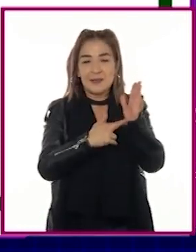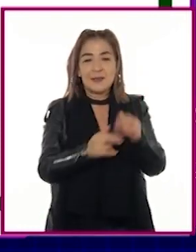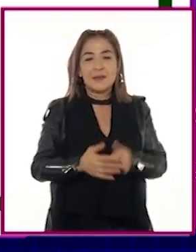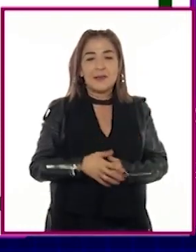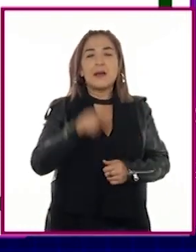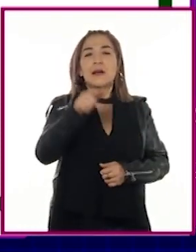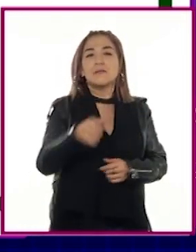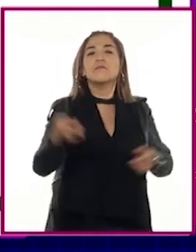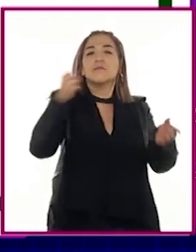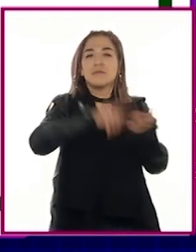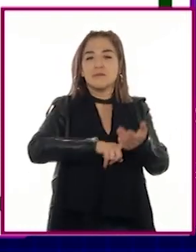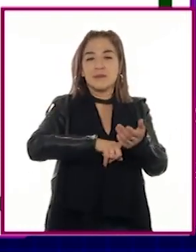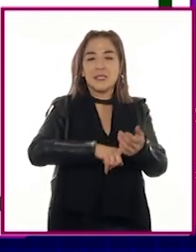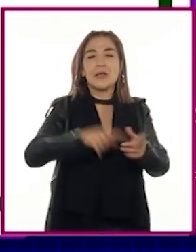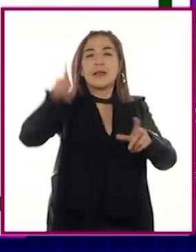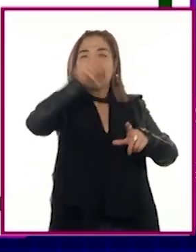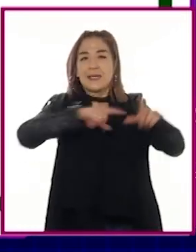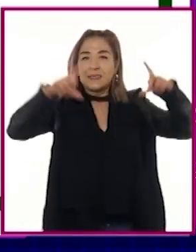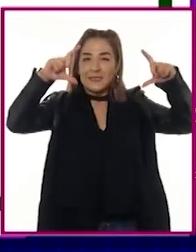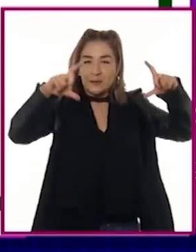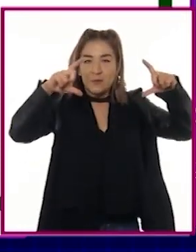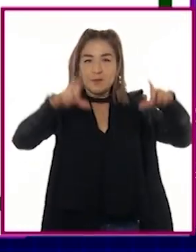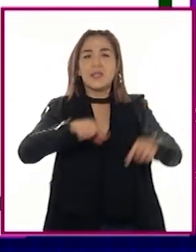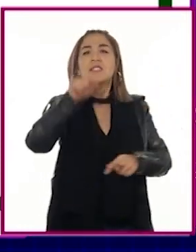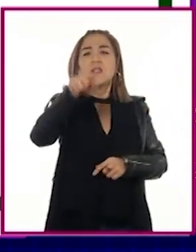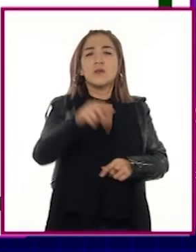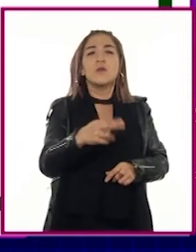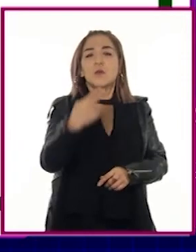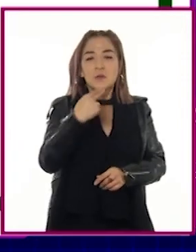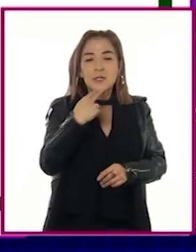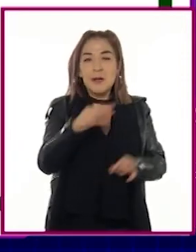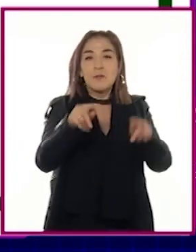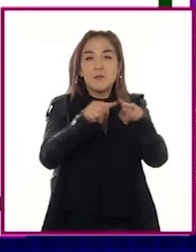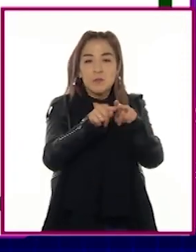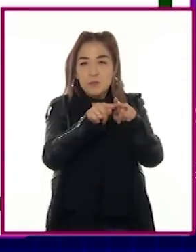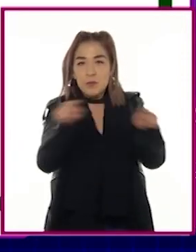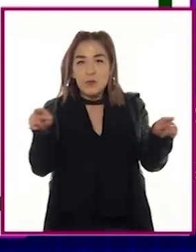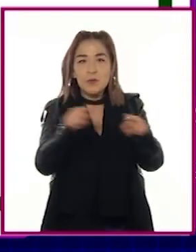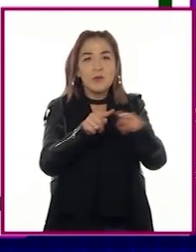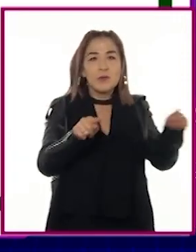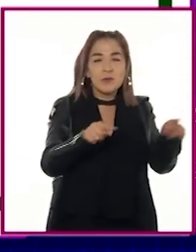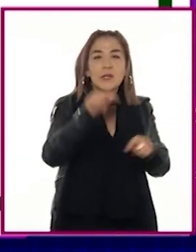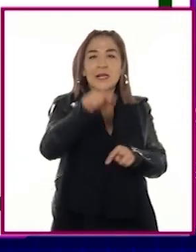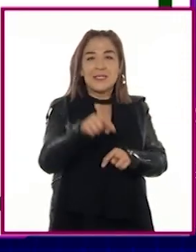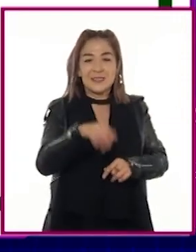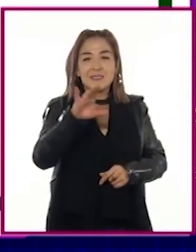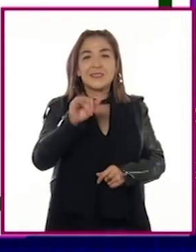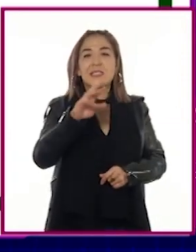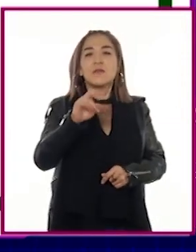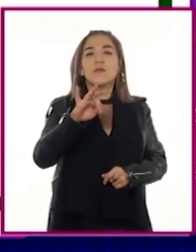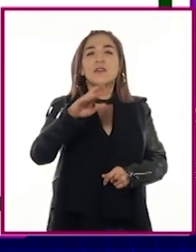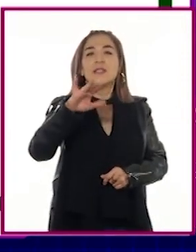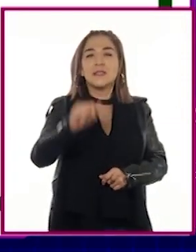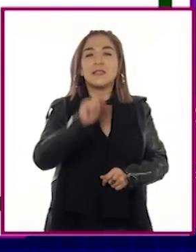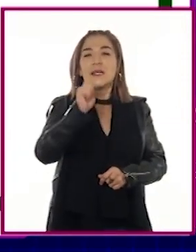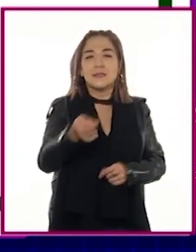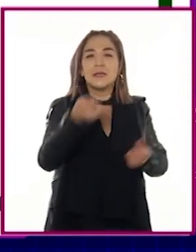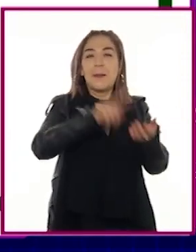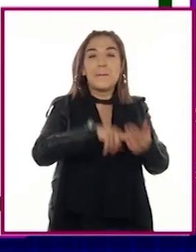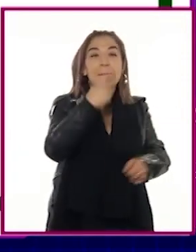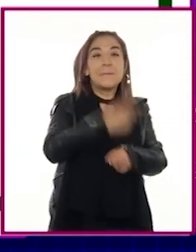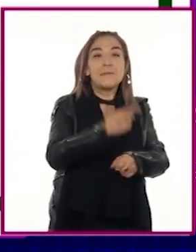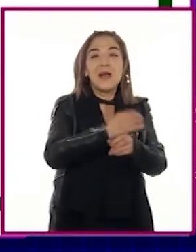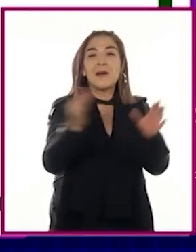una circunferencia. El punto donde se intersecan la perpendicular y la circunferencia es el simétrico del primer